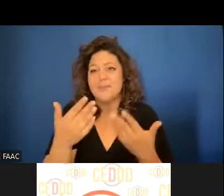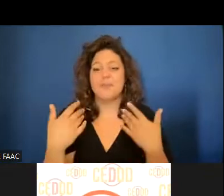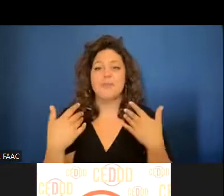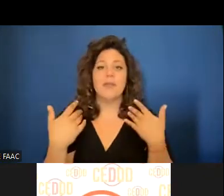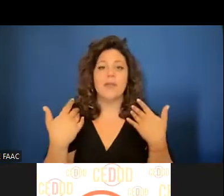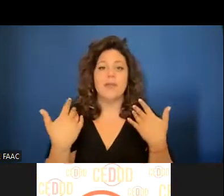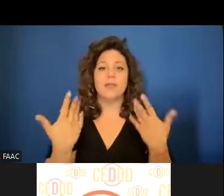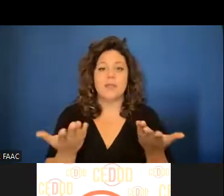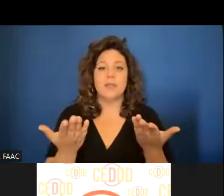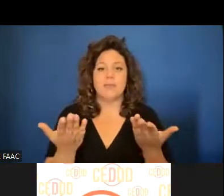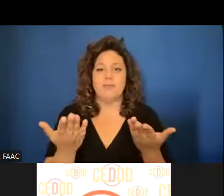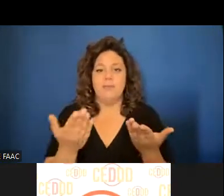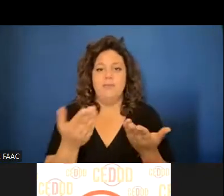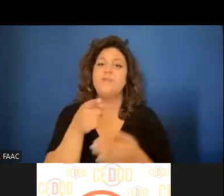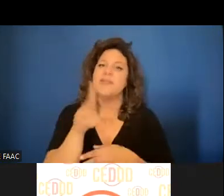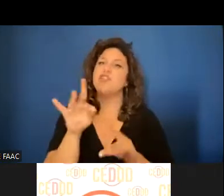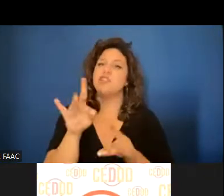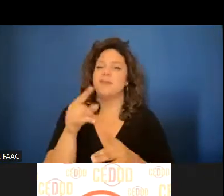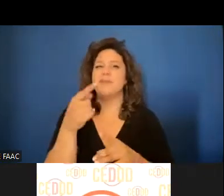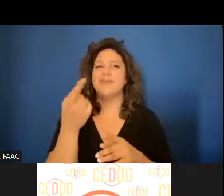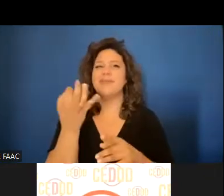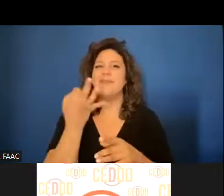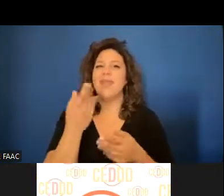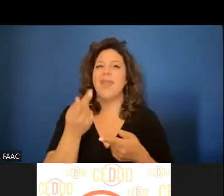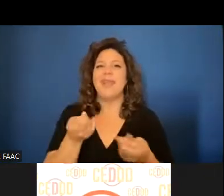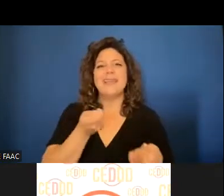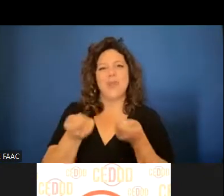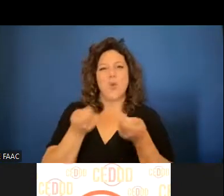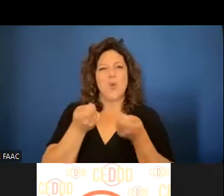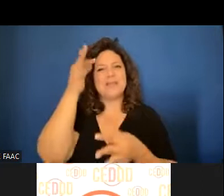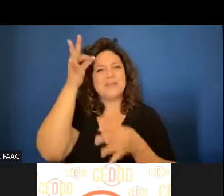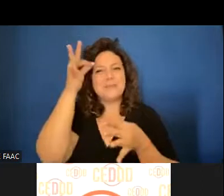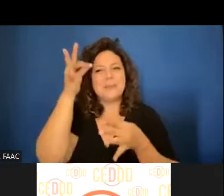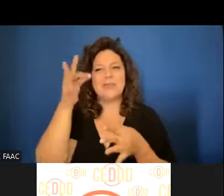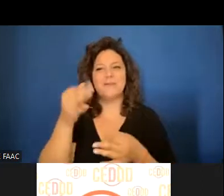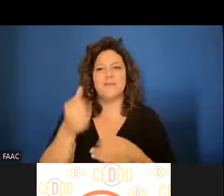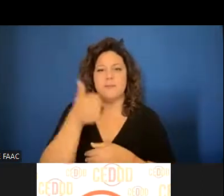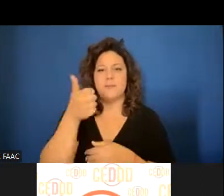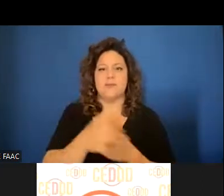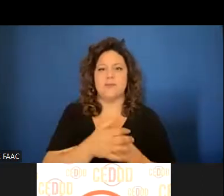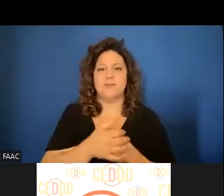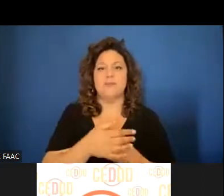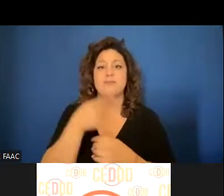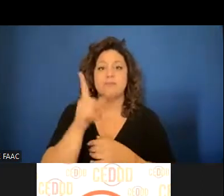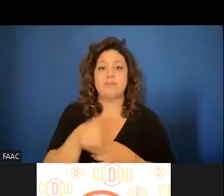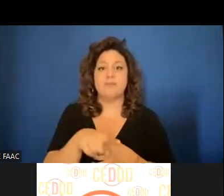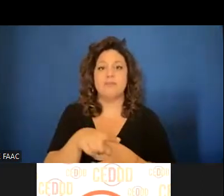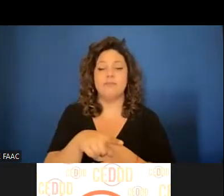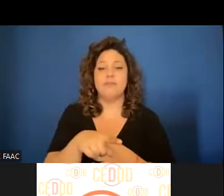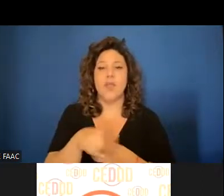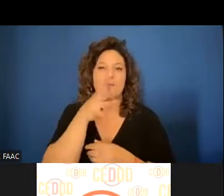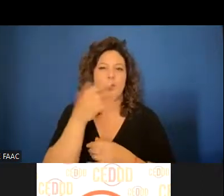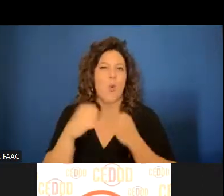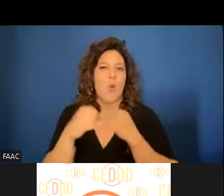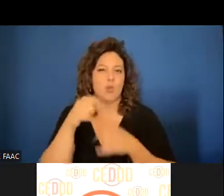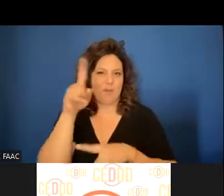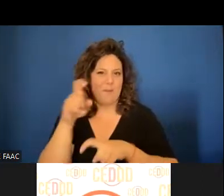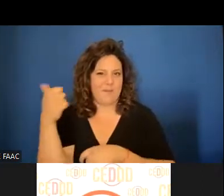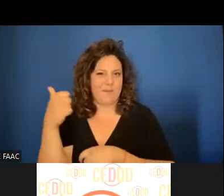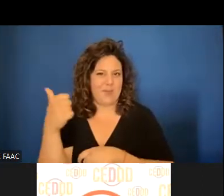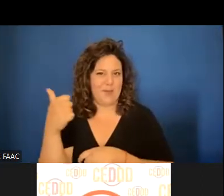un cierto efecto, es positivo en el sentido que es algo que viene a sumar, pero que a la hora, a efectos prácticos, pues como tú decías,